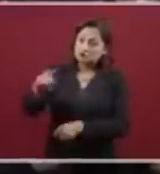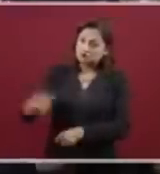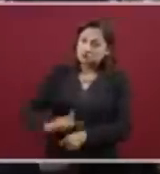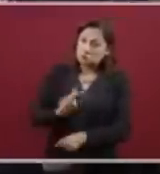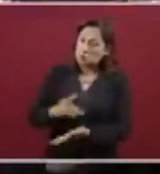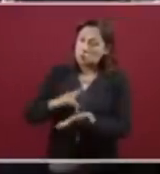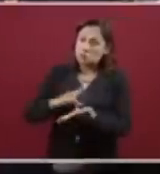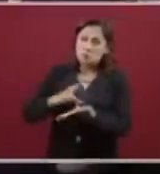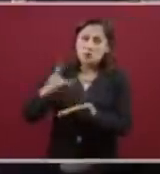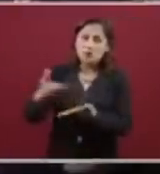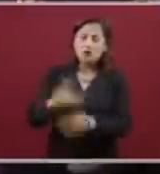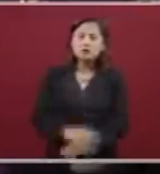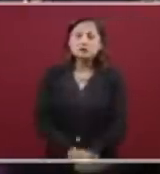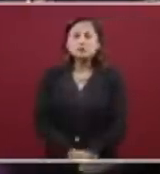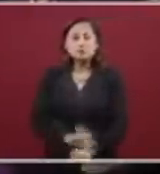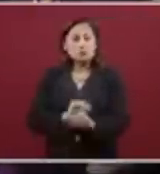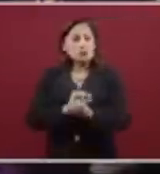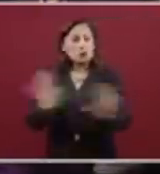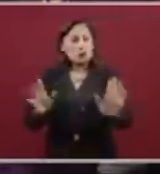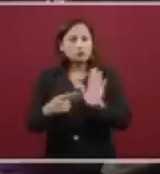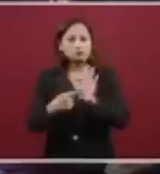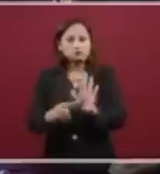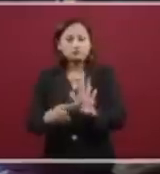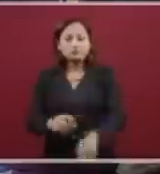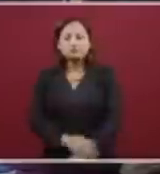asunto manden